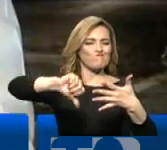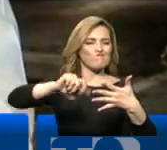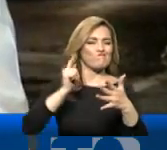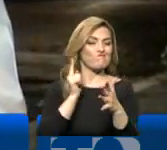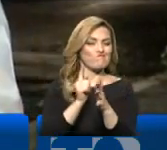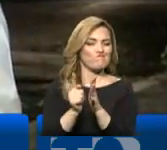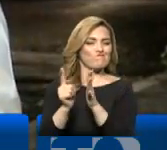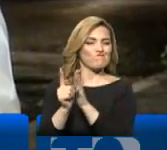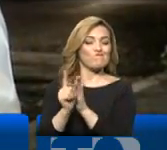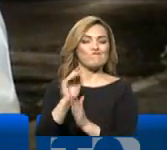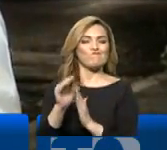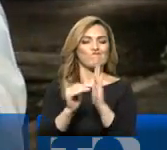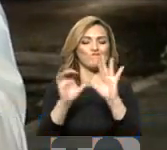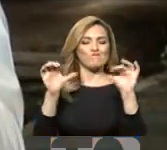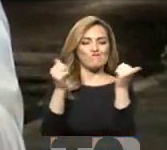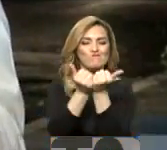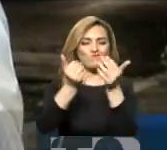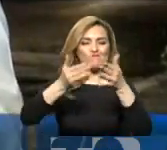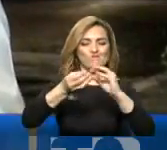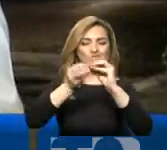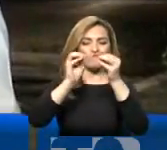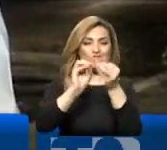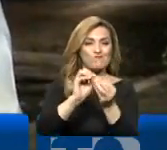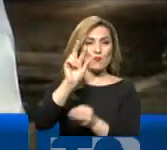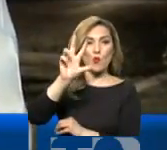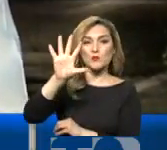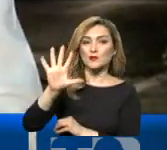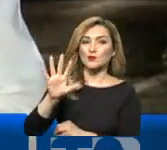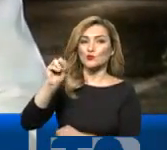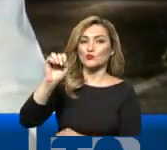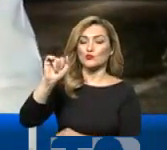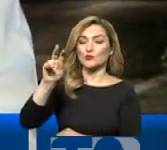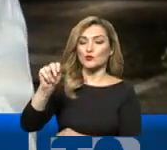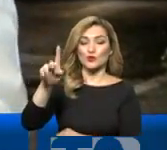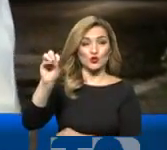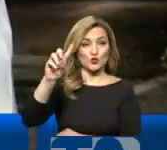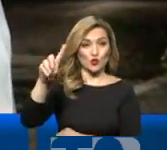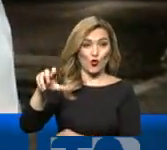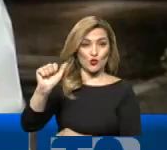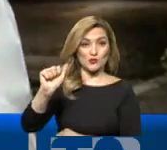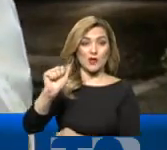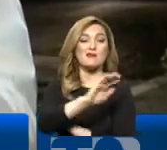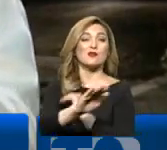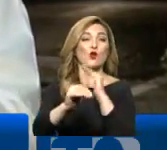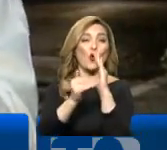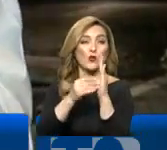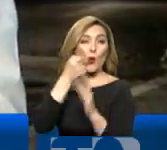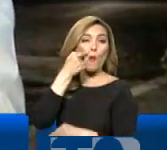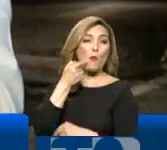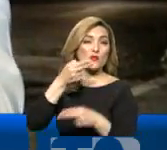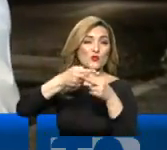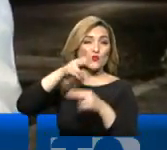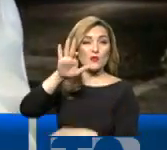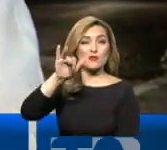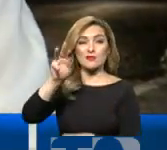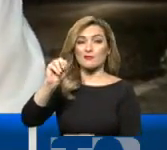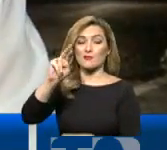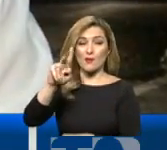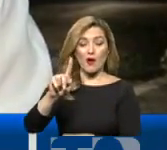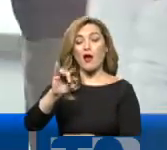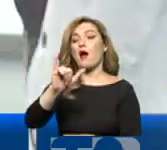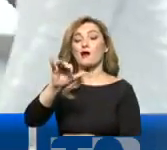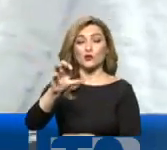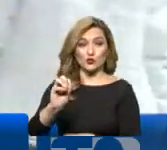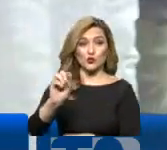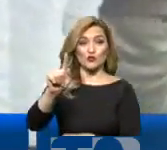Mendoza y también del director del Servicio de Contratación de Obras, René Edmundo Tamayo, y otros personajes involucrados en una